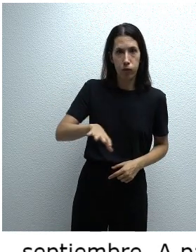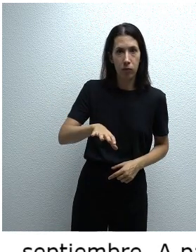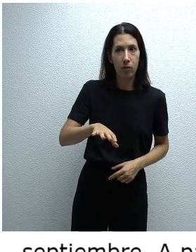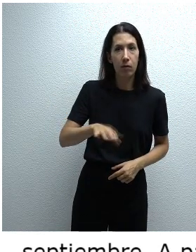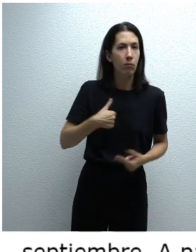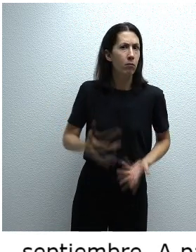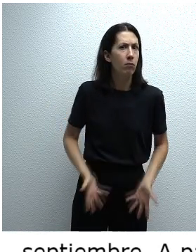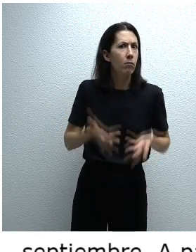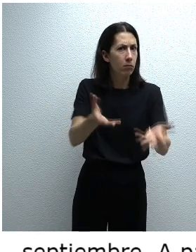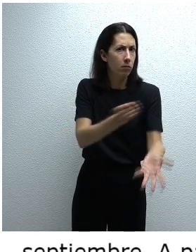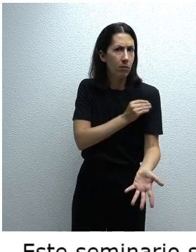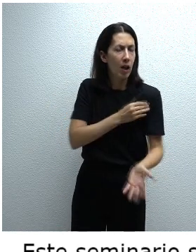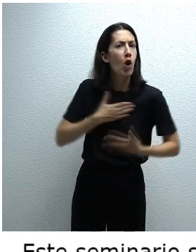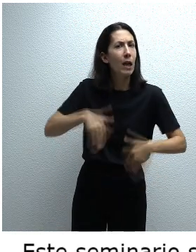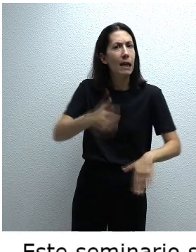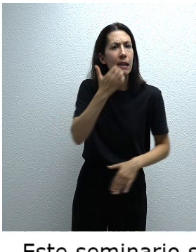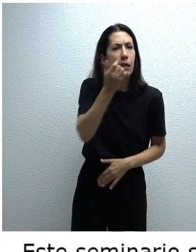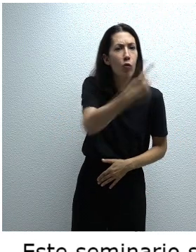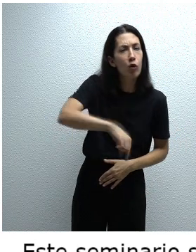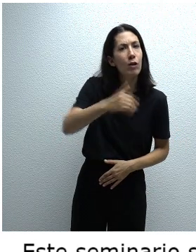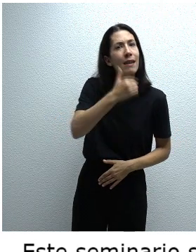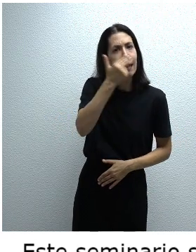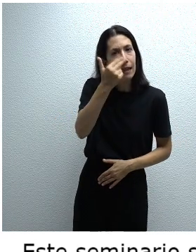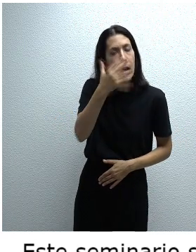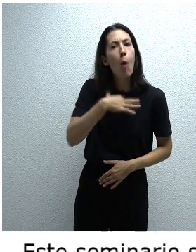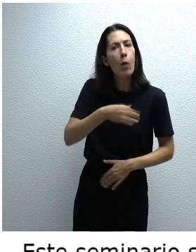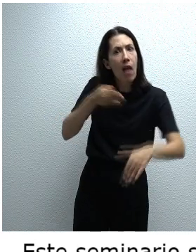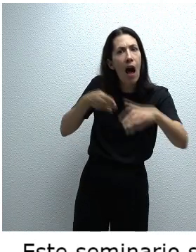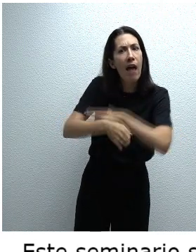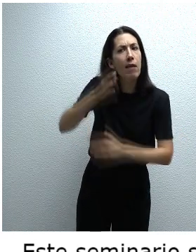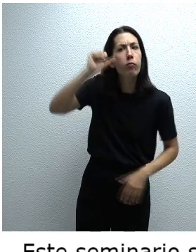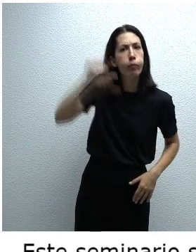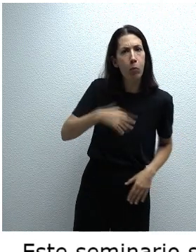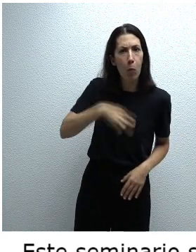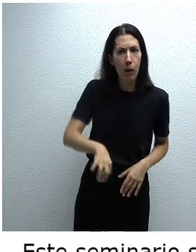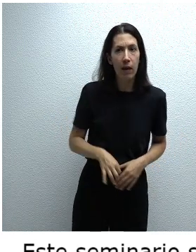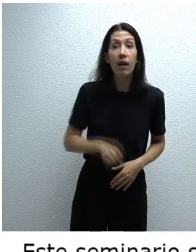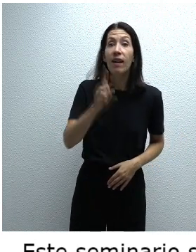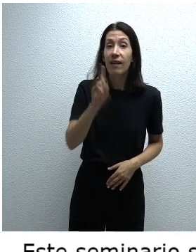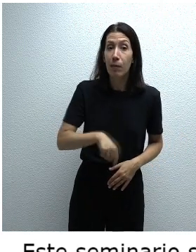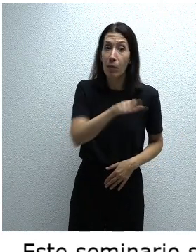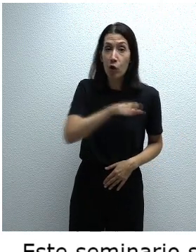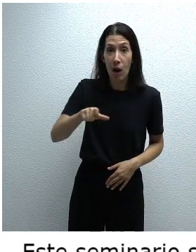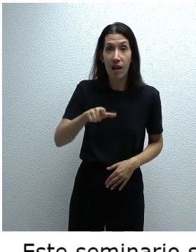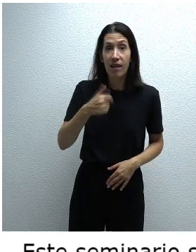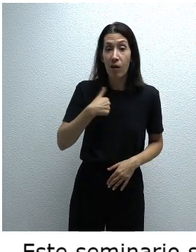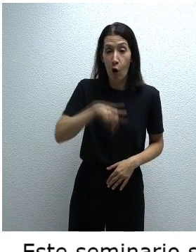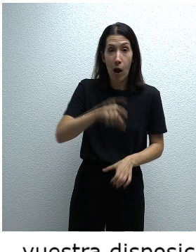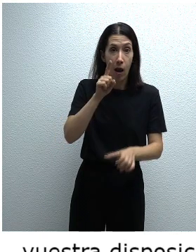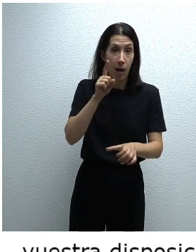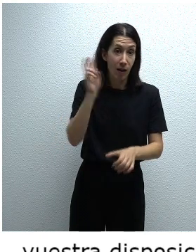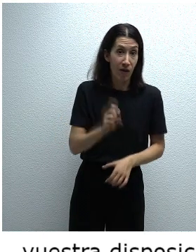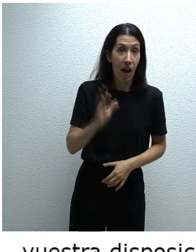estamos a vuestra disposición y el que quiera lo puede acceder al mismo. Y también se le enviará a aquellos que no han